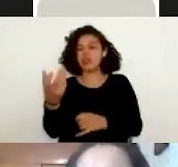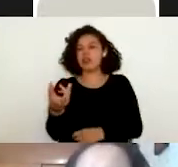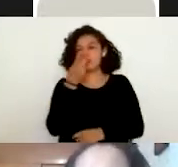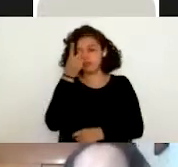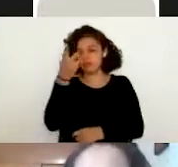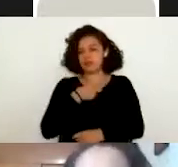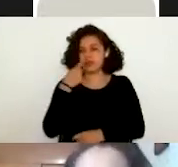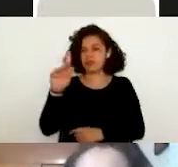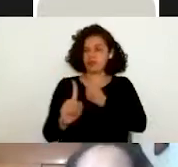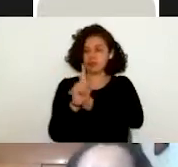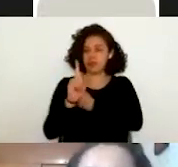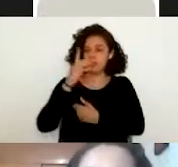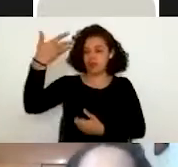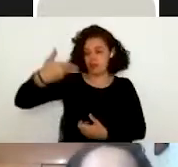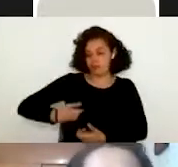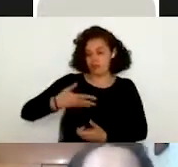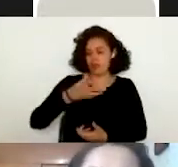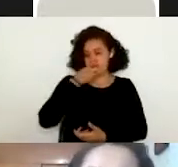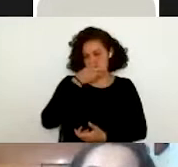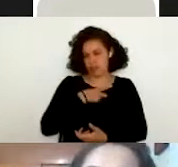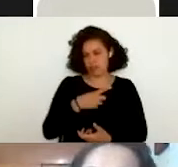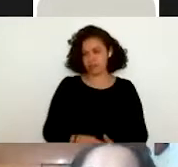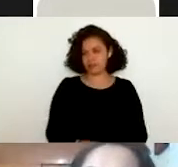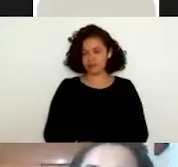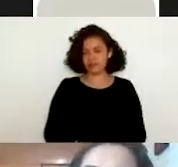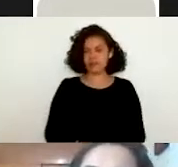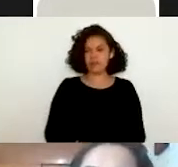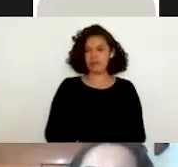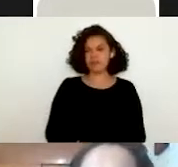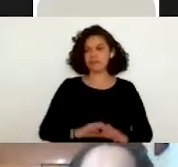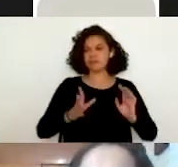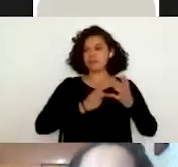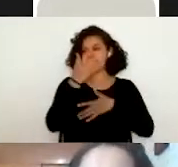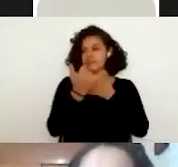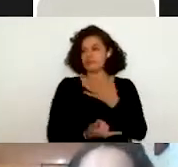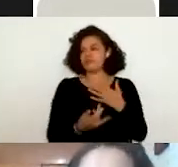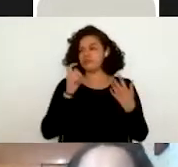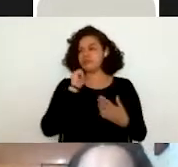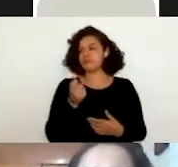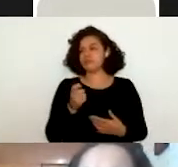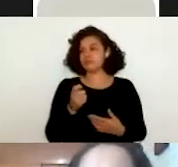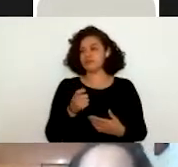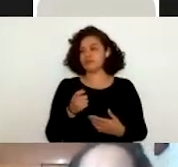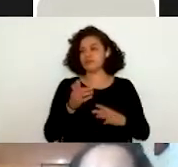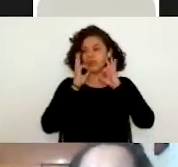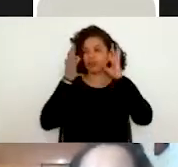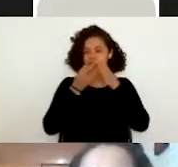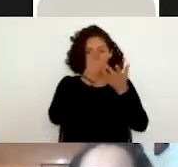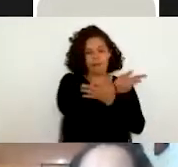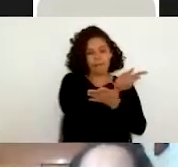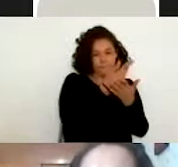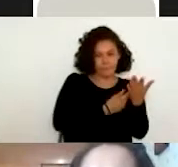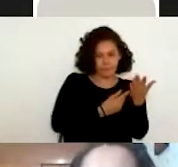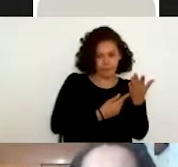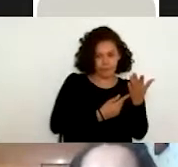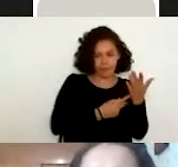qué problemática trabajar. Entonces, un proyecto social es una inversión planificada que realizamos para